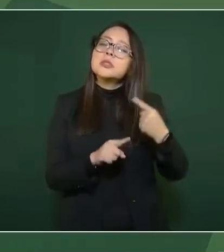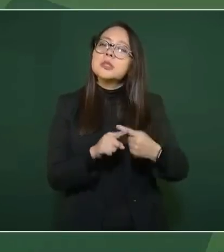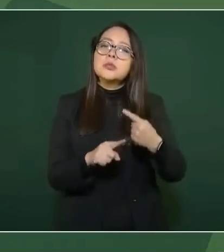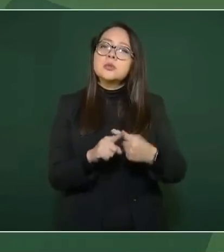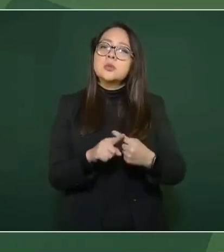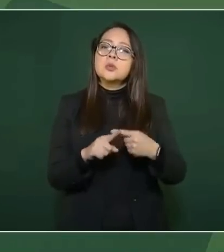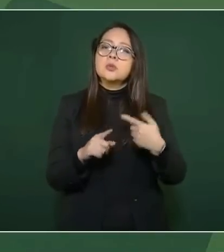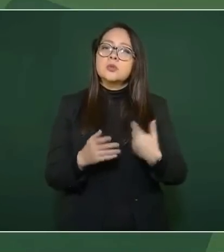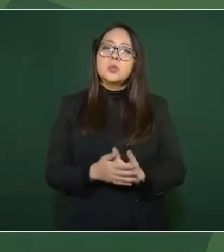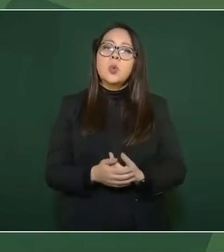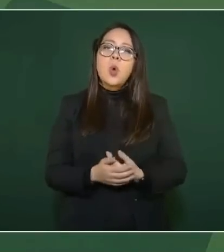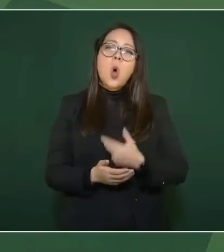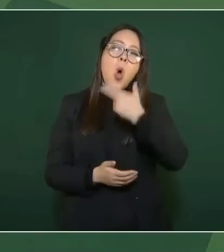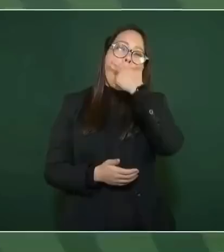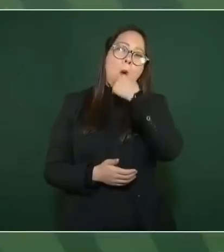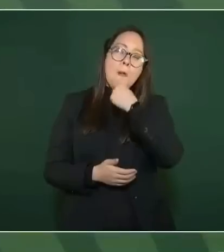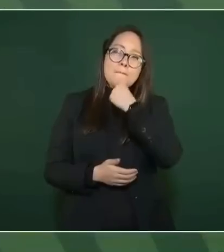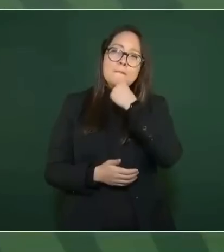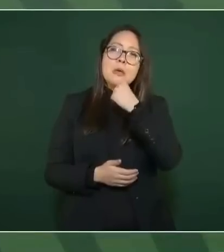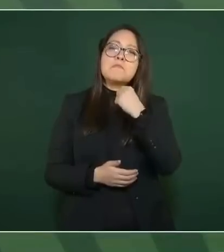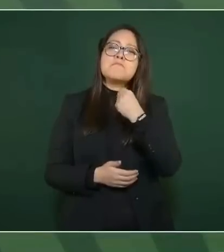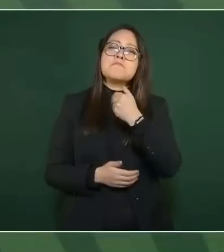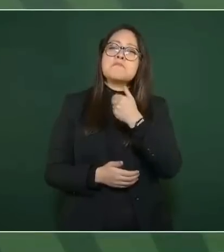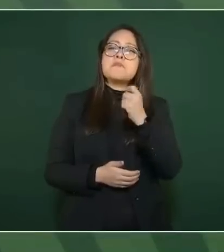y él tenía una frase que aplica